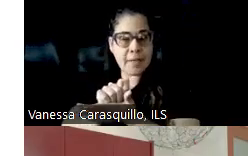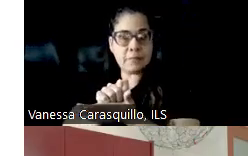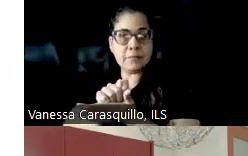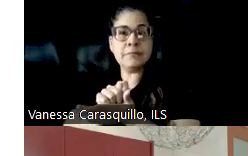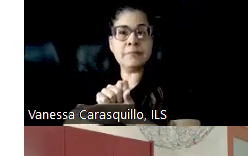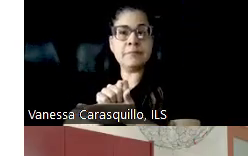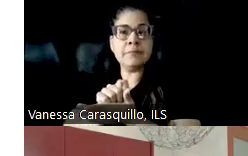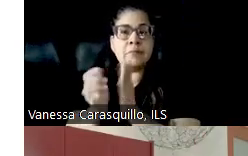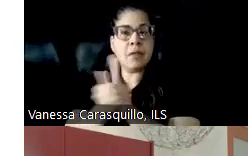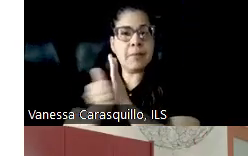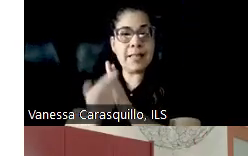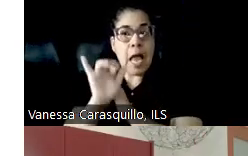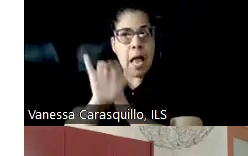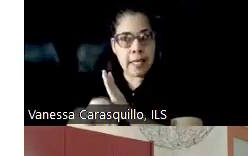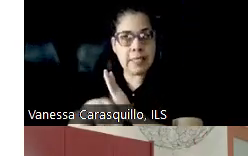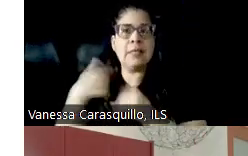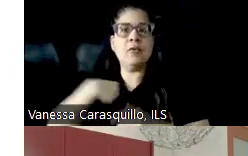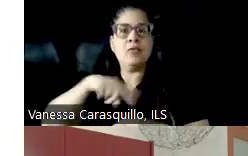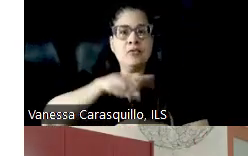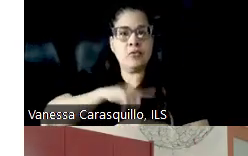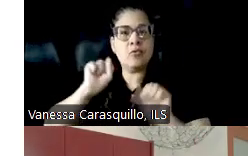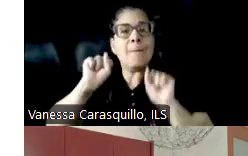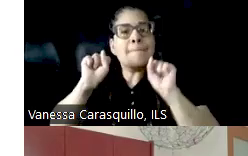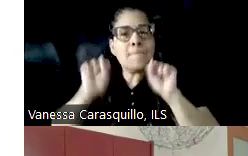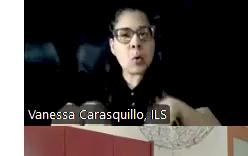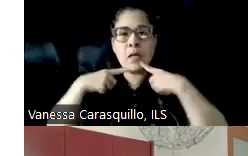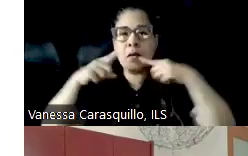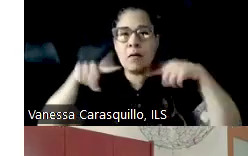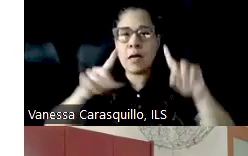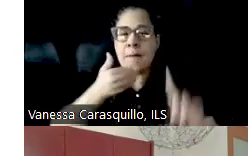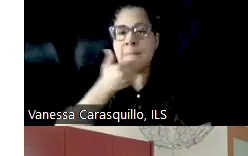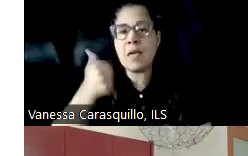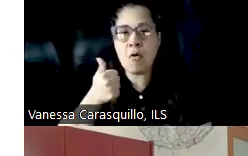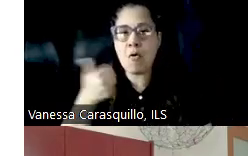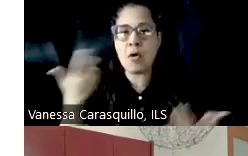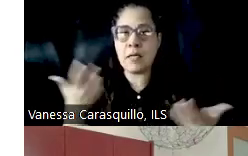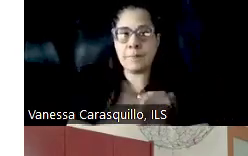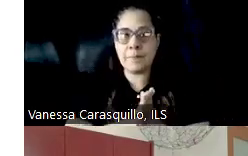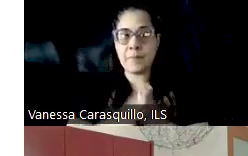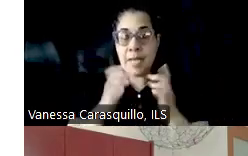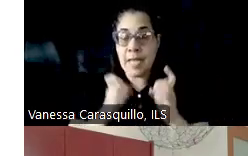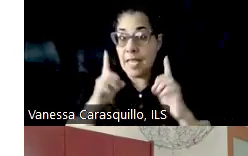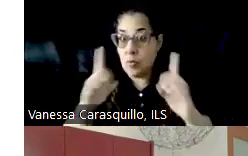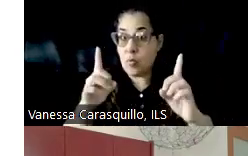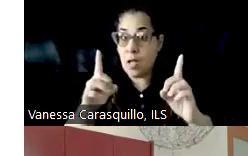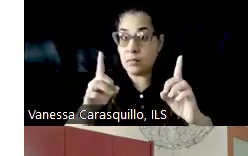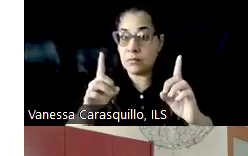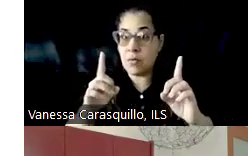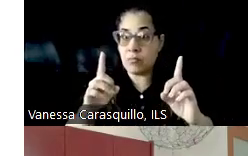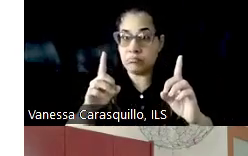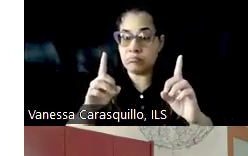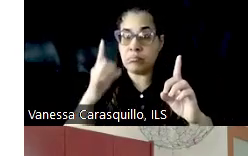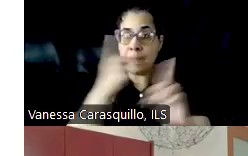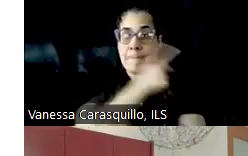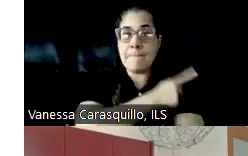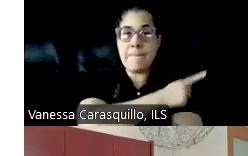ahí potenciamos mejor esto. La educación que podemos darle al paciente y a las